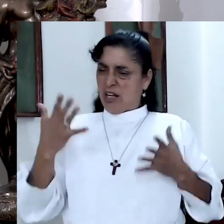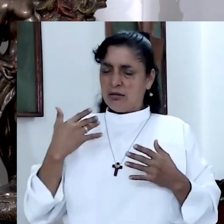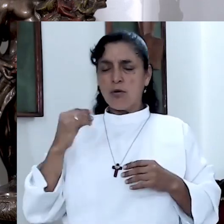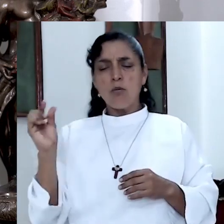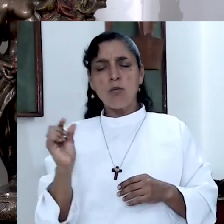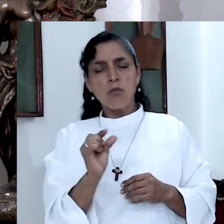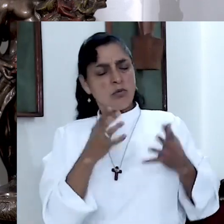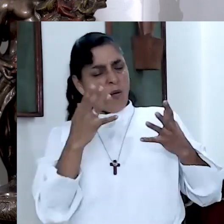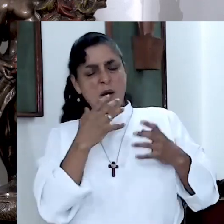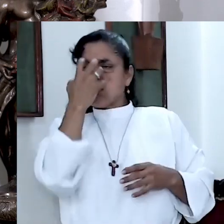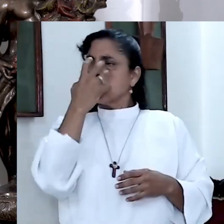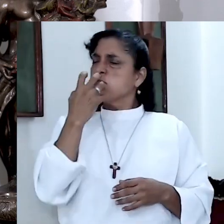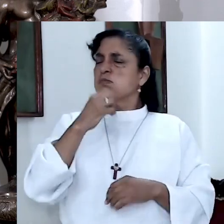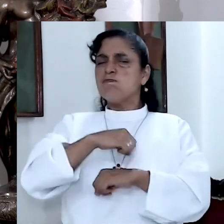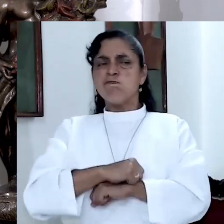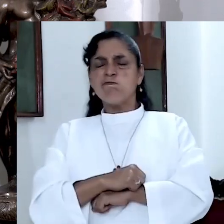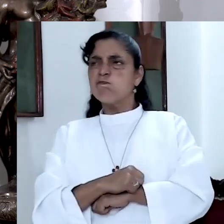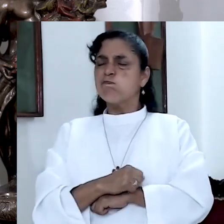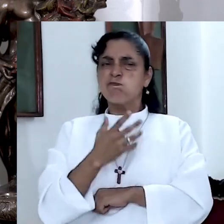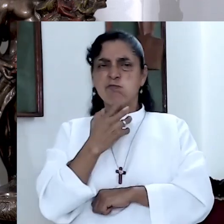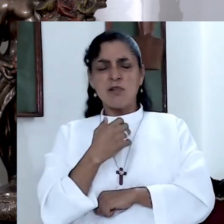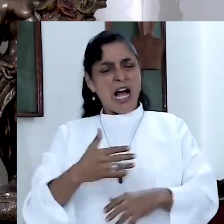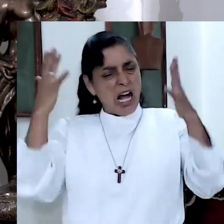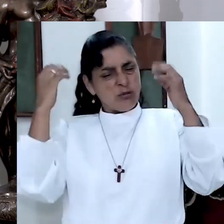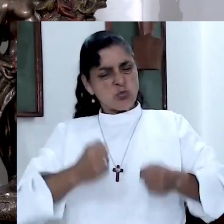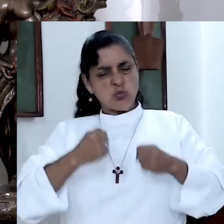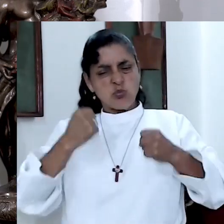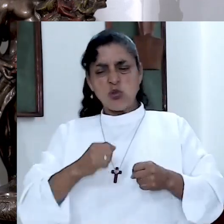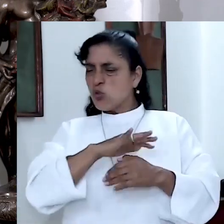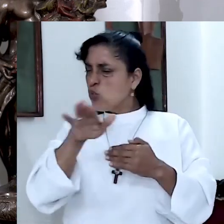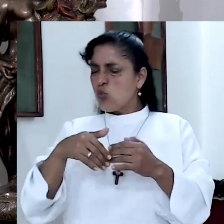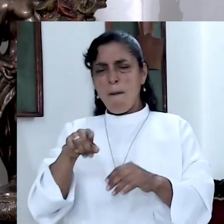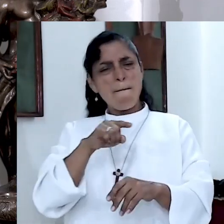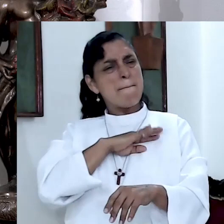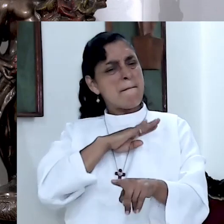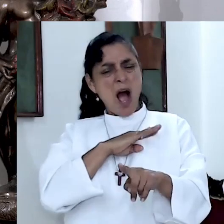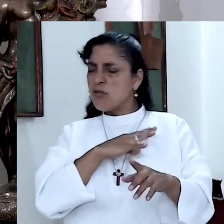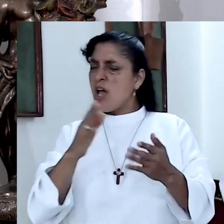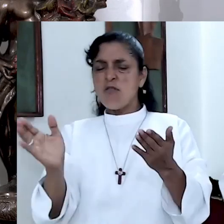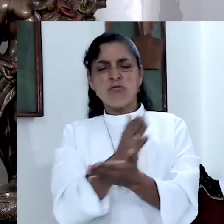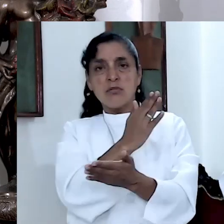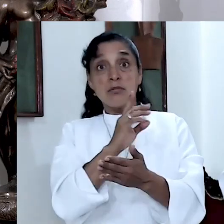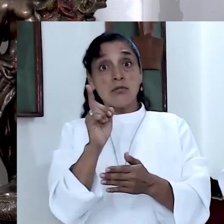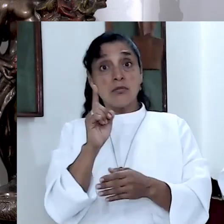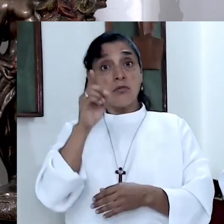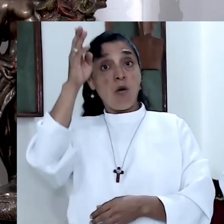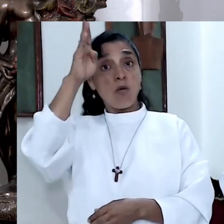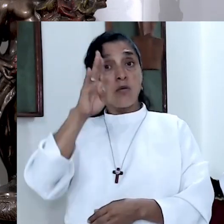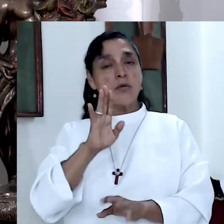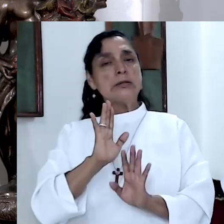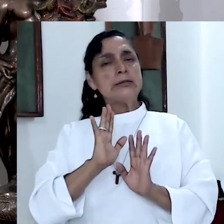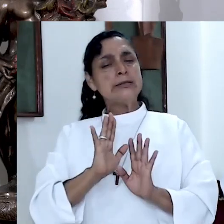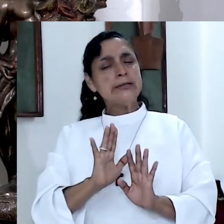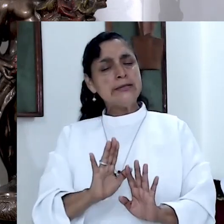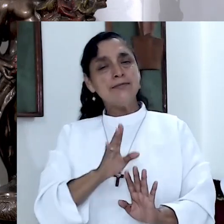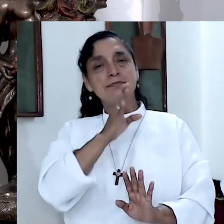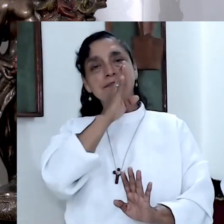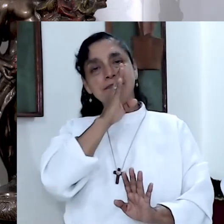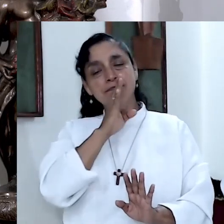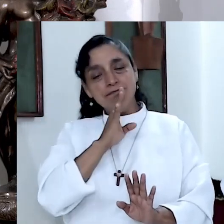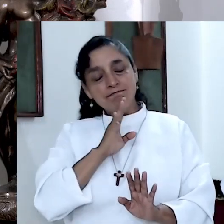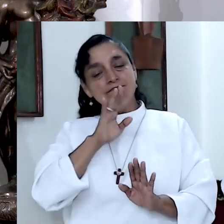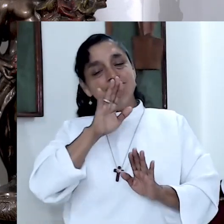de rabia, y queremos acabar con toda la maldad, decimos. Dios no. Y no es pasividad, no